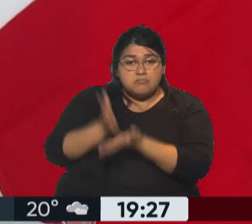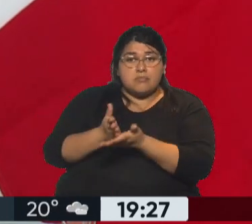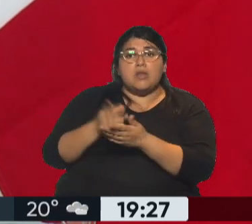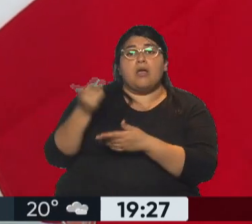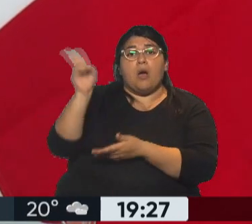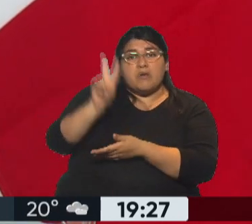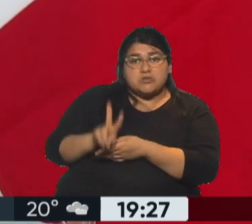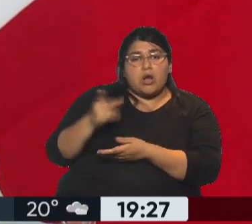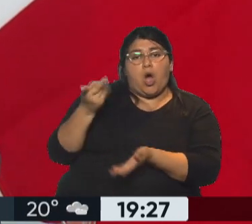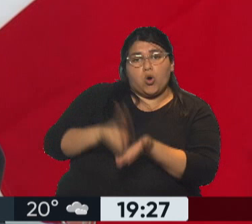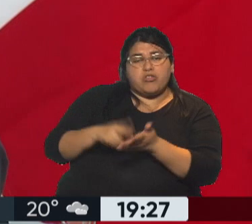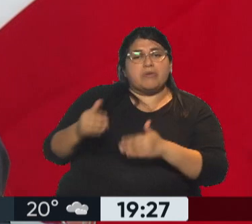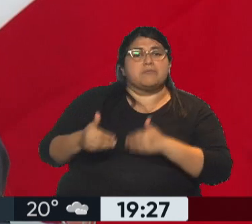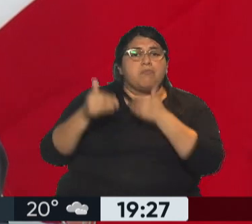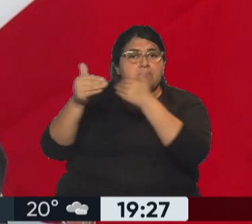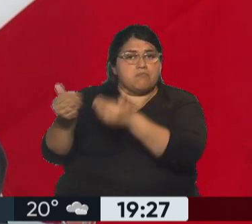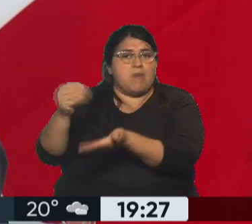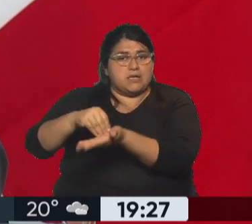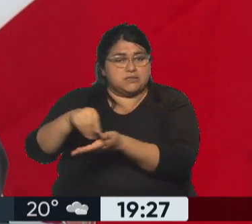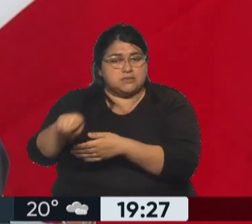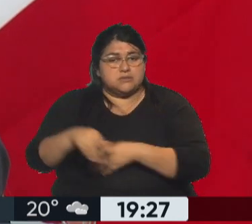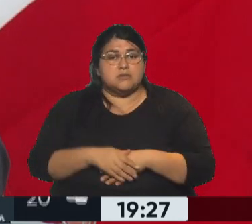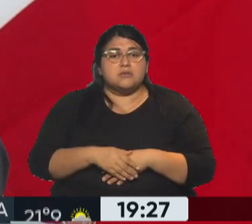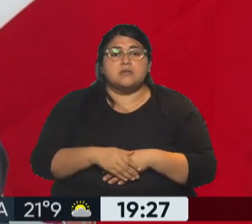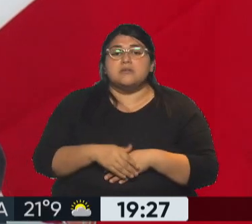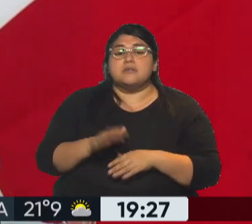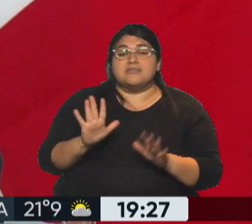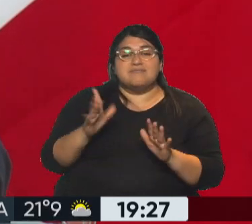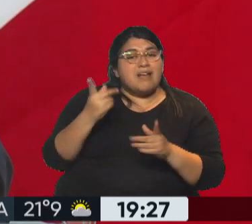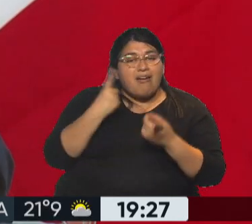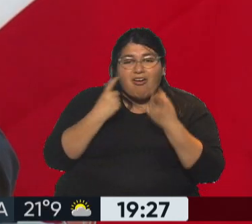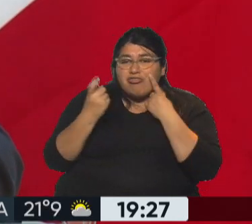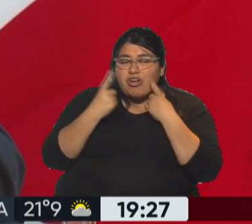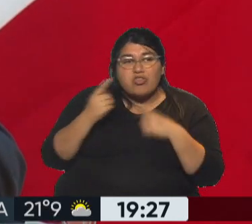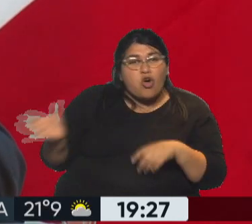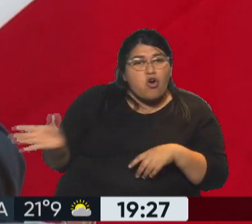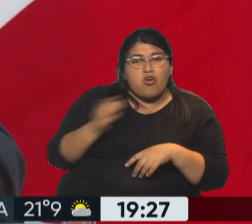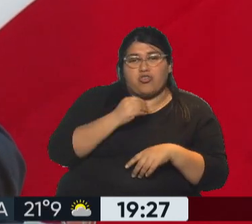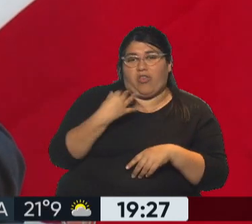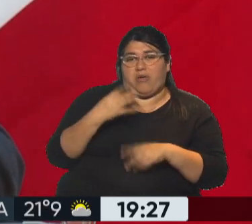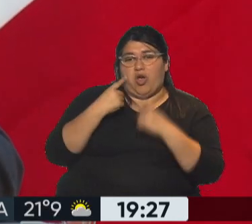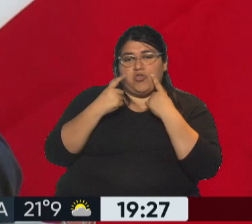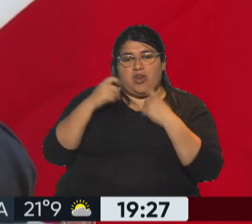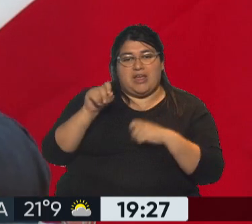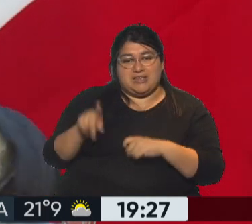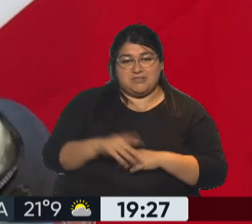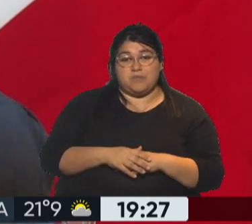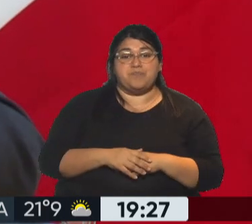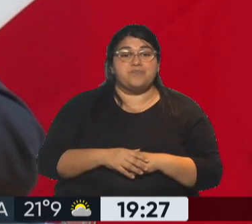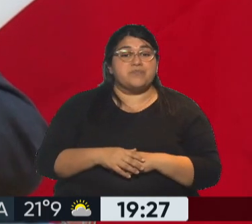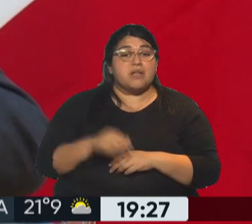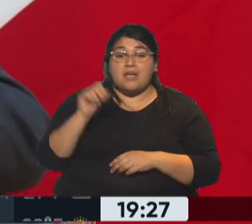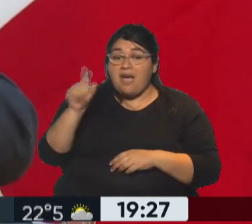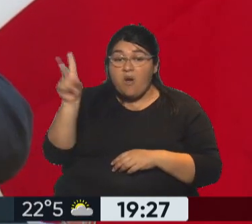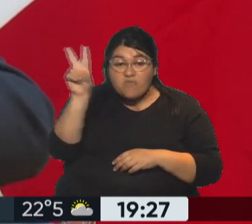Venezuela, con lo cual necesitamos que todos revisen este tema y necesitamos que las partes que